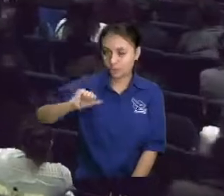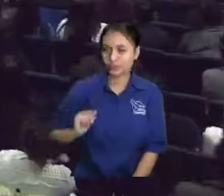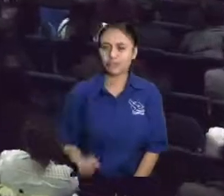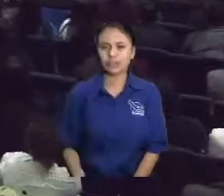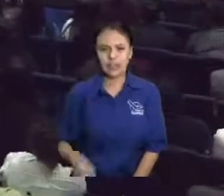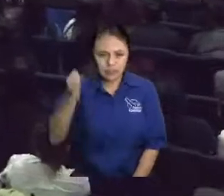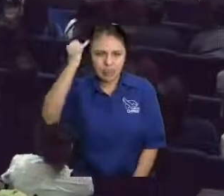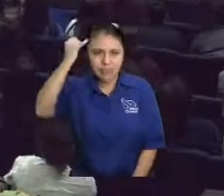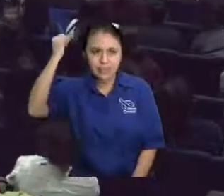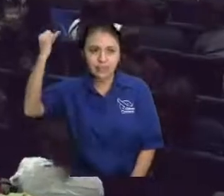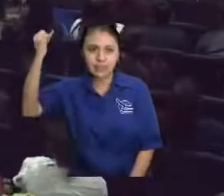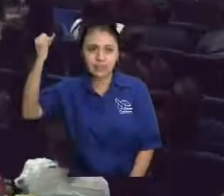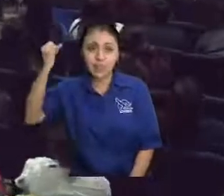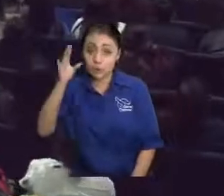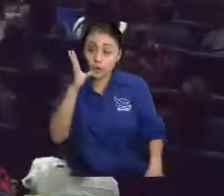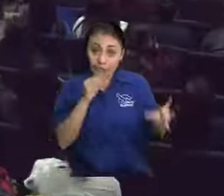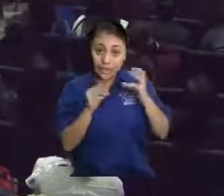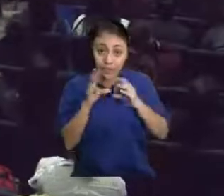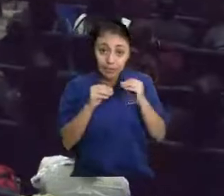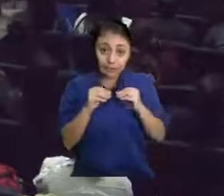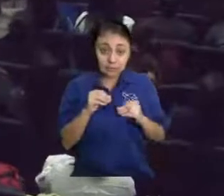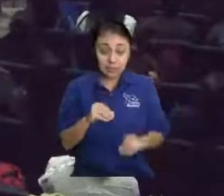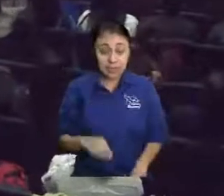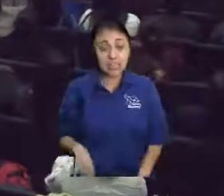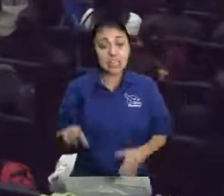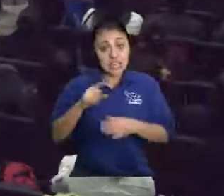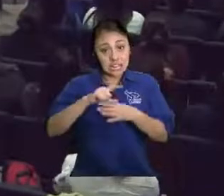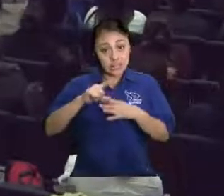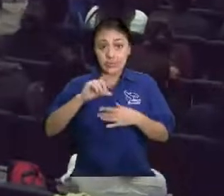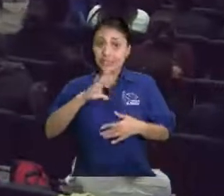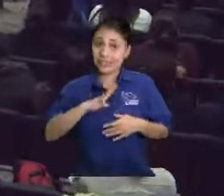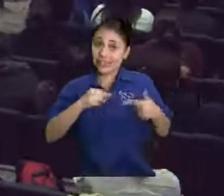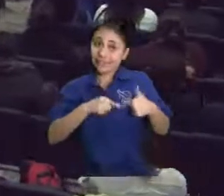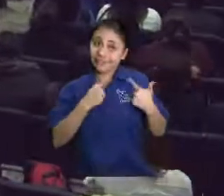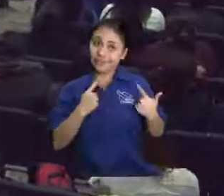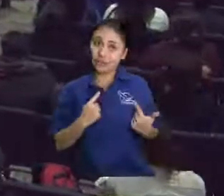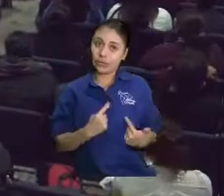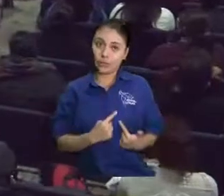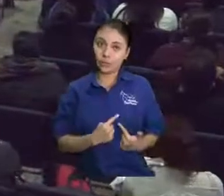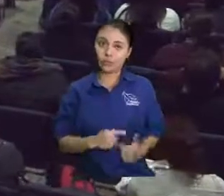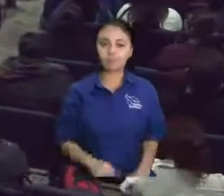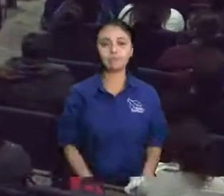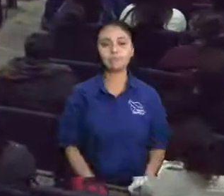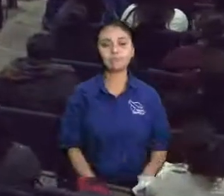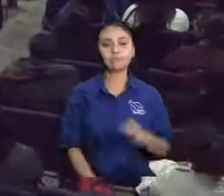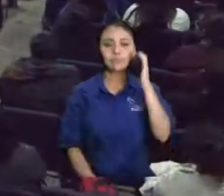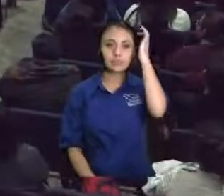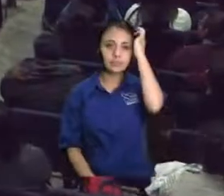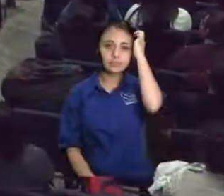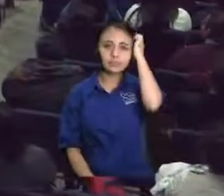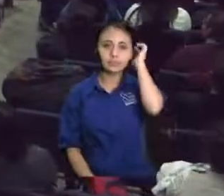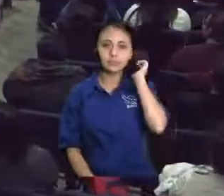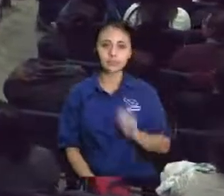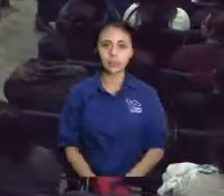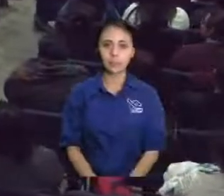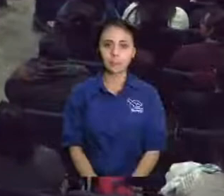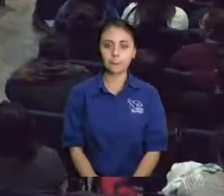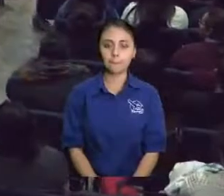tigrear de vez en cuando a decir, ah, este amigo mejor lo voy a eliminar, ¿verdad? Porque, pero sigamos acá. Mire pues,